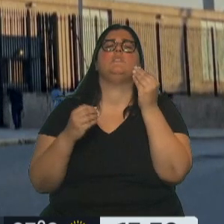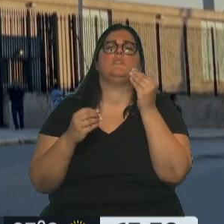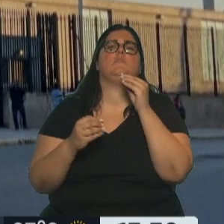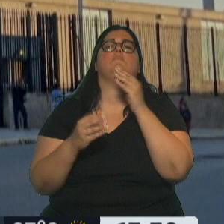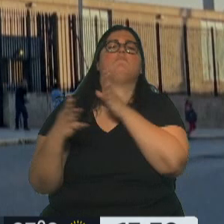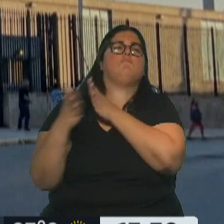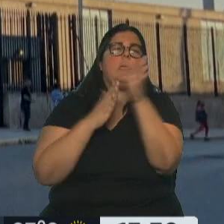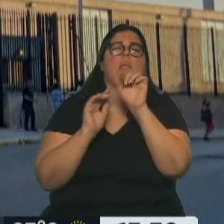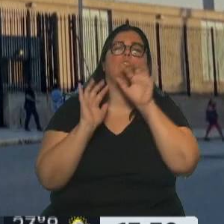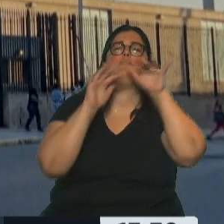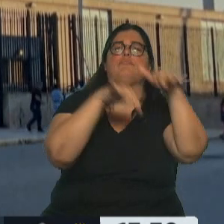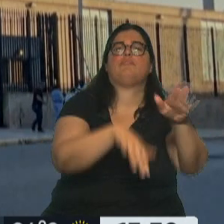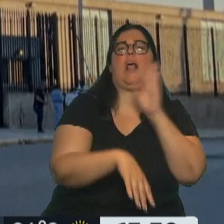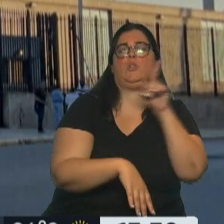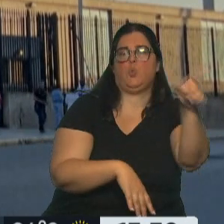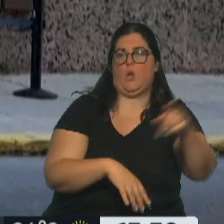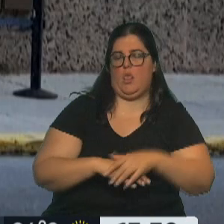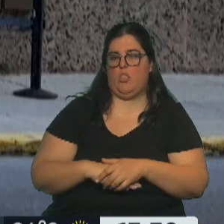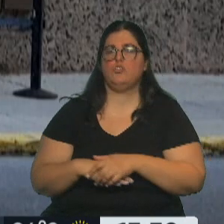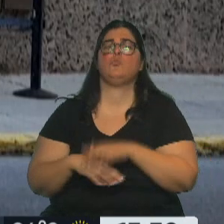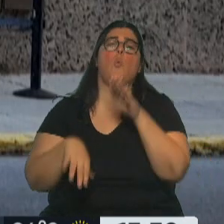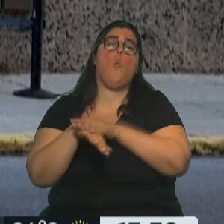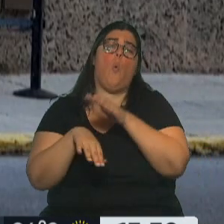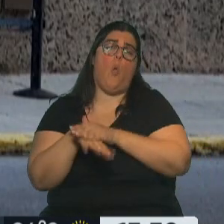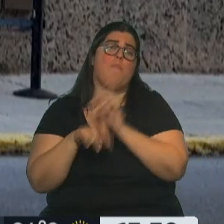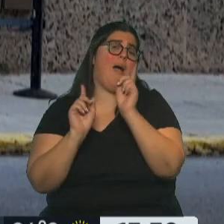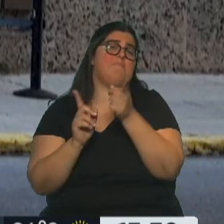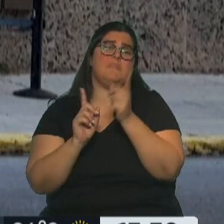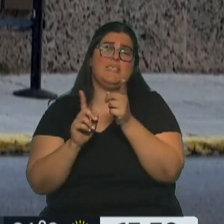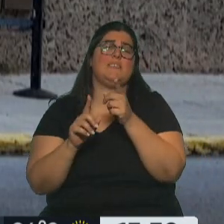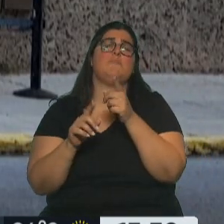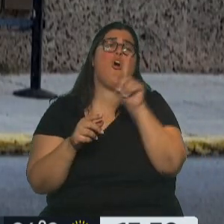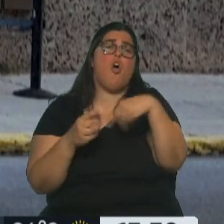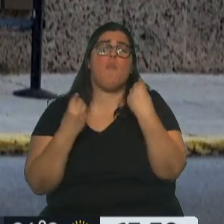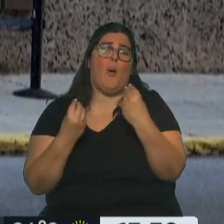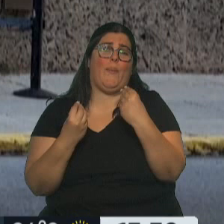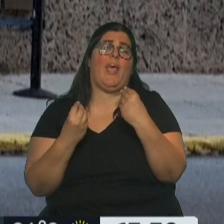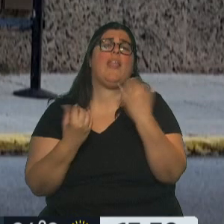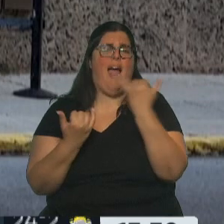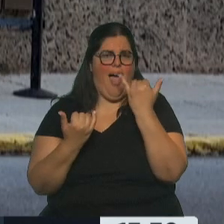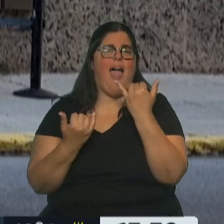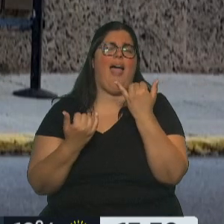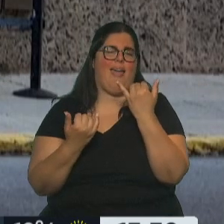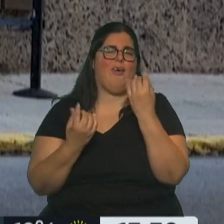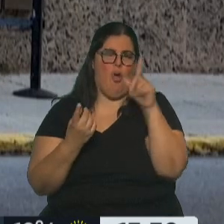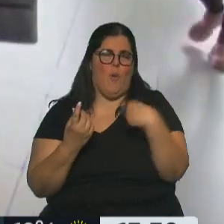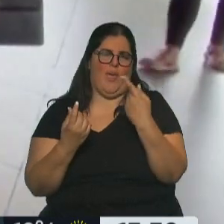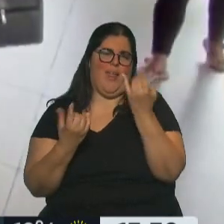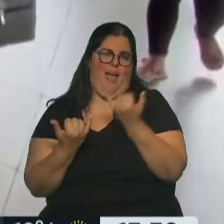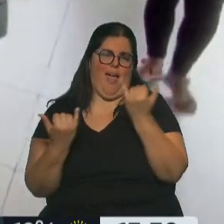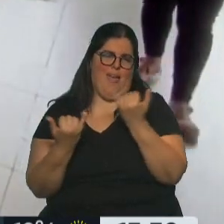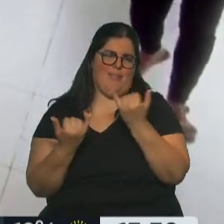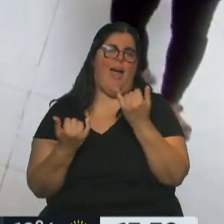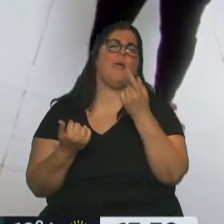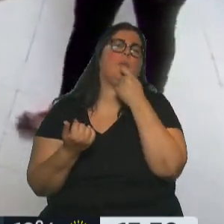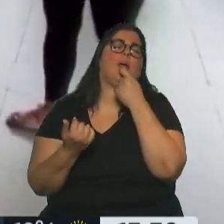los Estados Unidos. Bueno, empujada justamente esta situación tiene una respuesta, entre otras cuestiones,